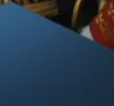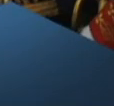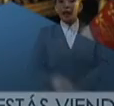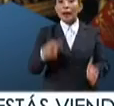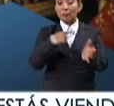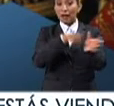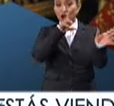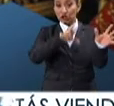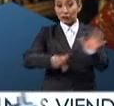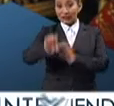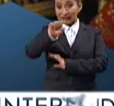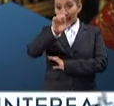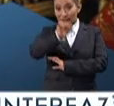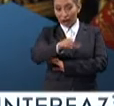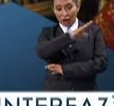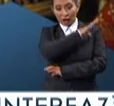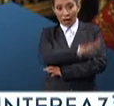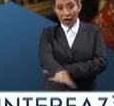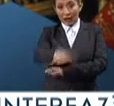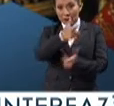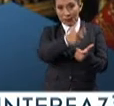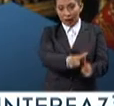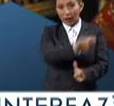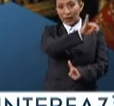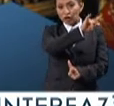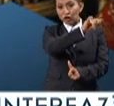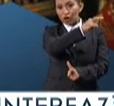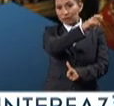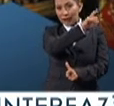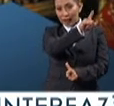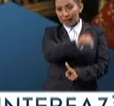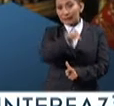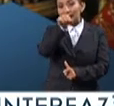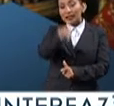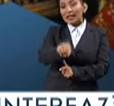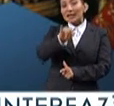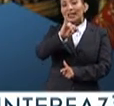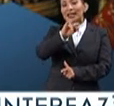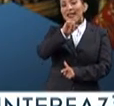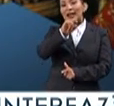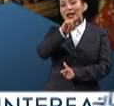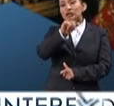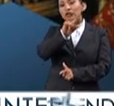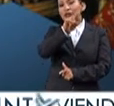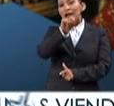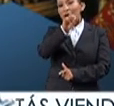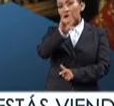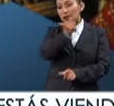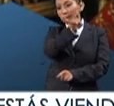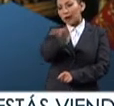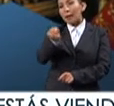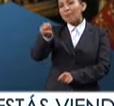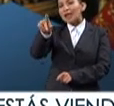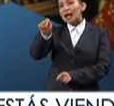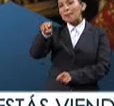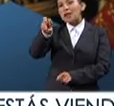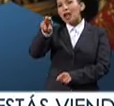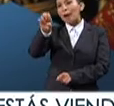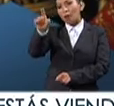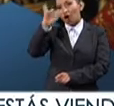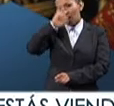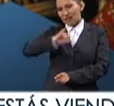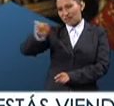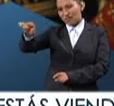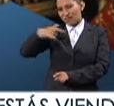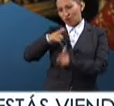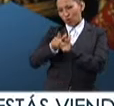en 1860 a los generales liberales jesús gonzález ortega e ignacio zaragoza vencieron a miguel miramón jefe